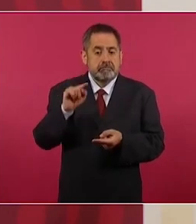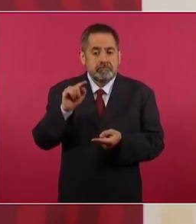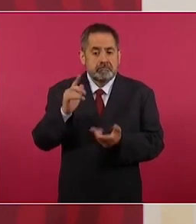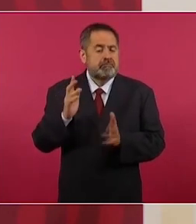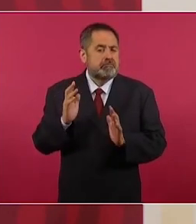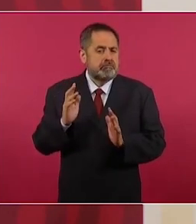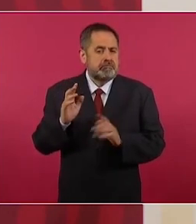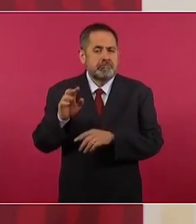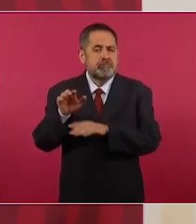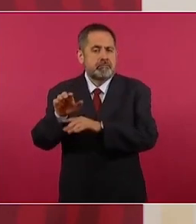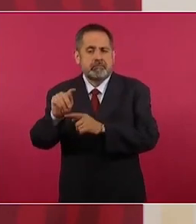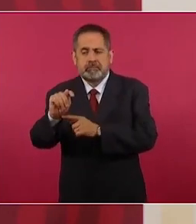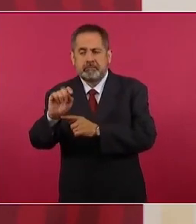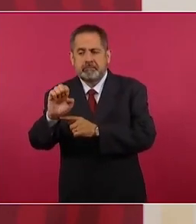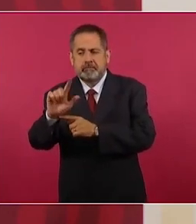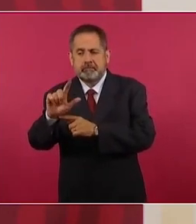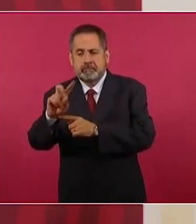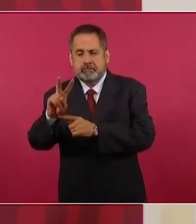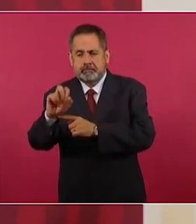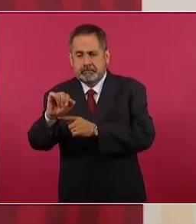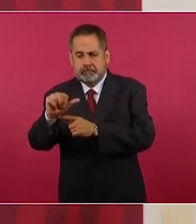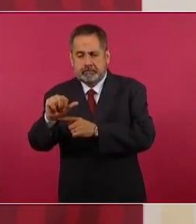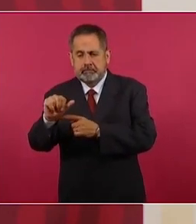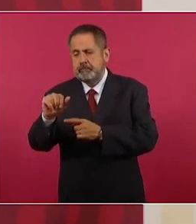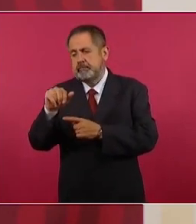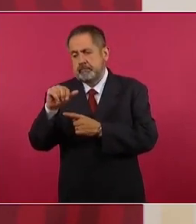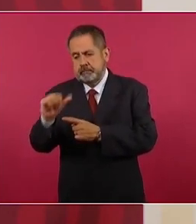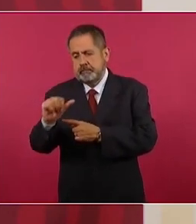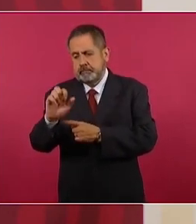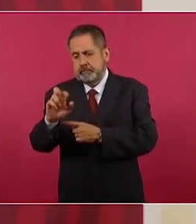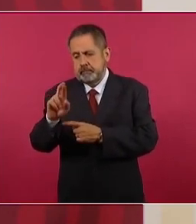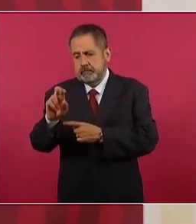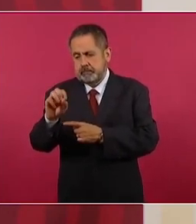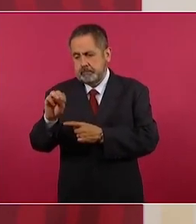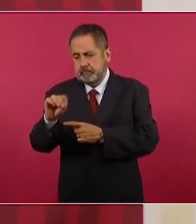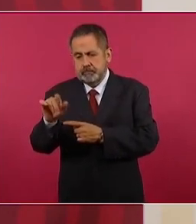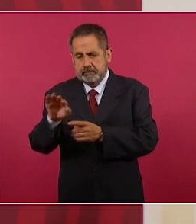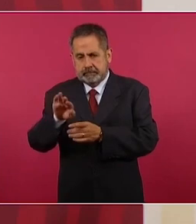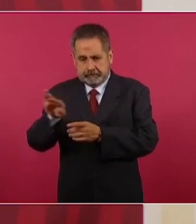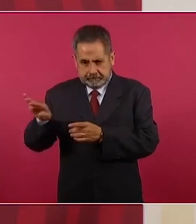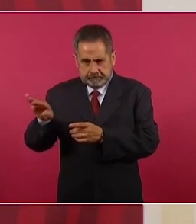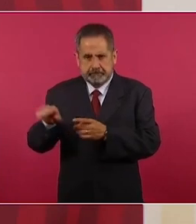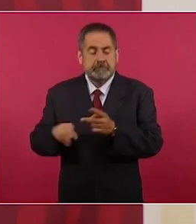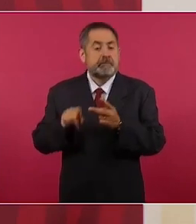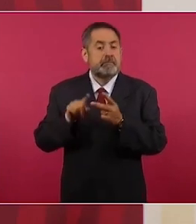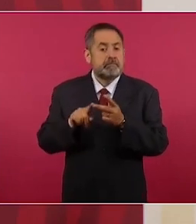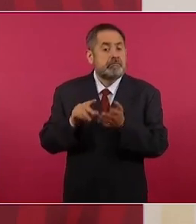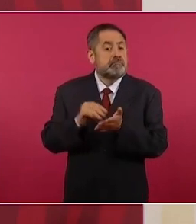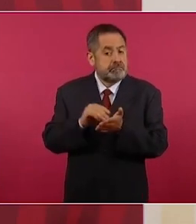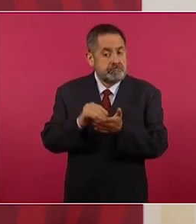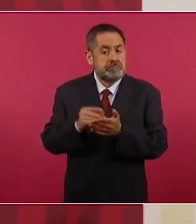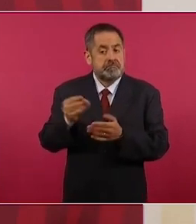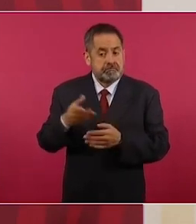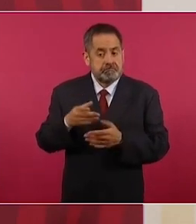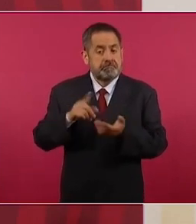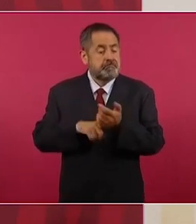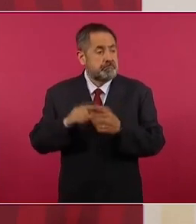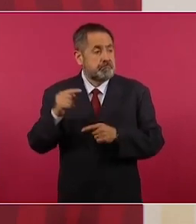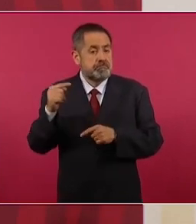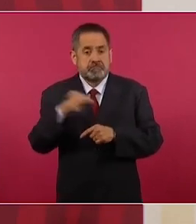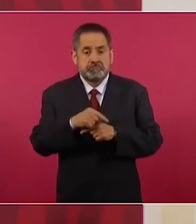lo de Televisa y Aeroméxico, de todas formas, estamos hablando de 23